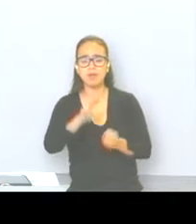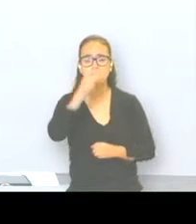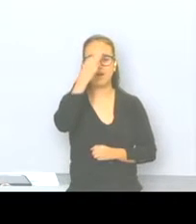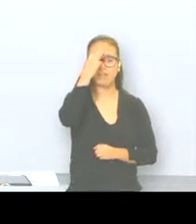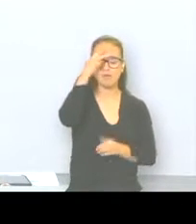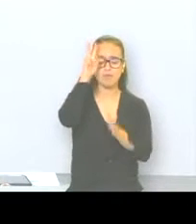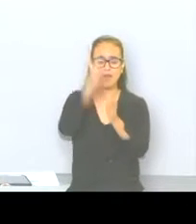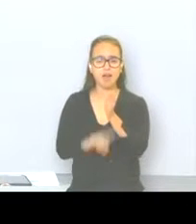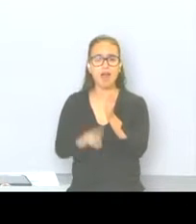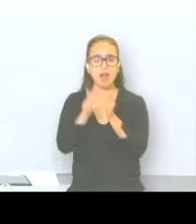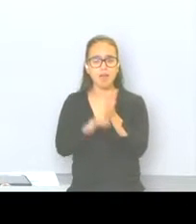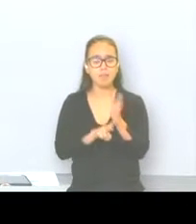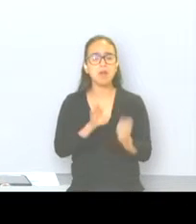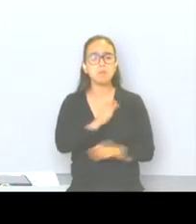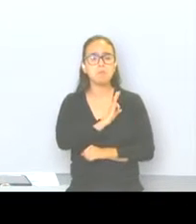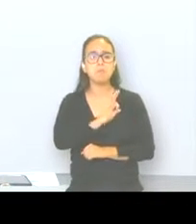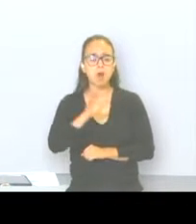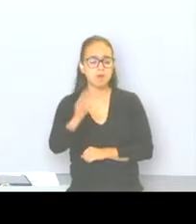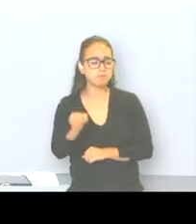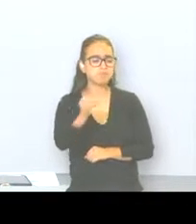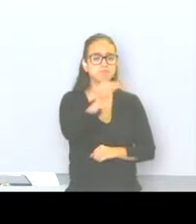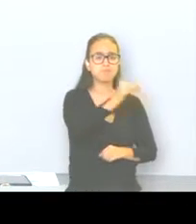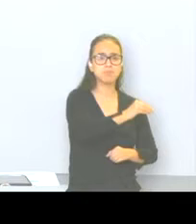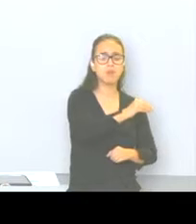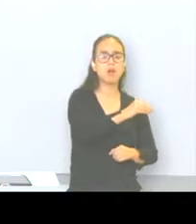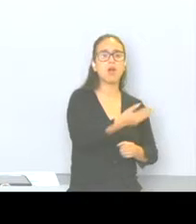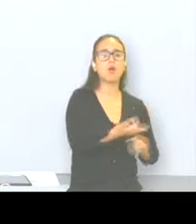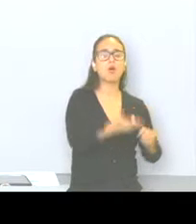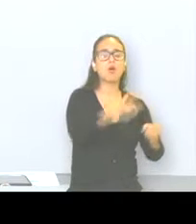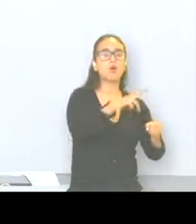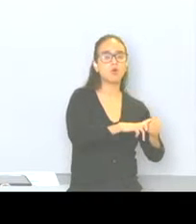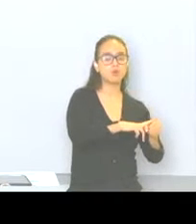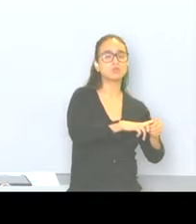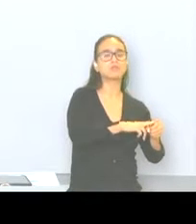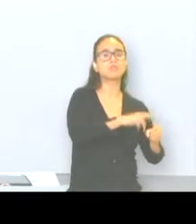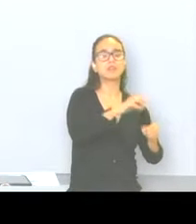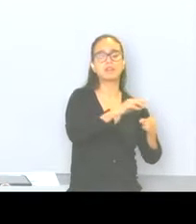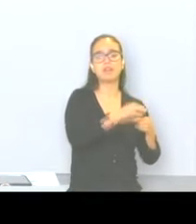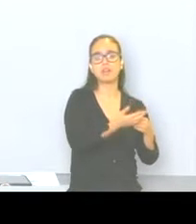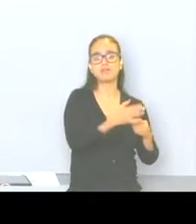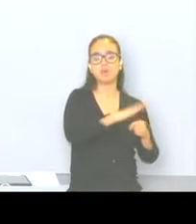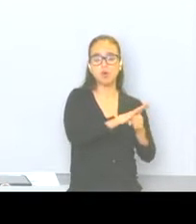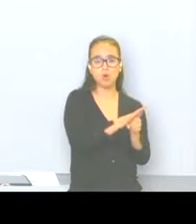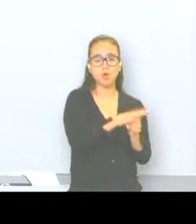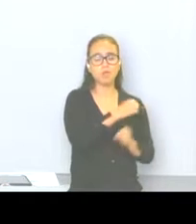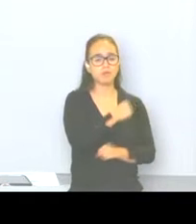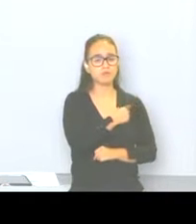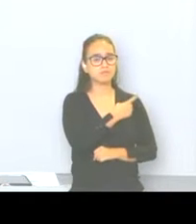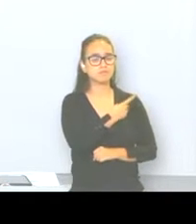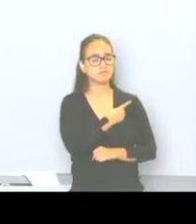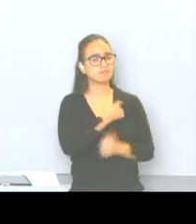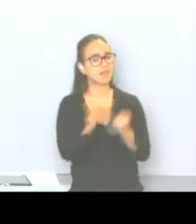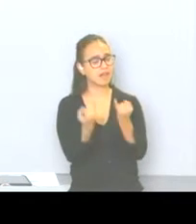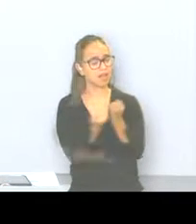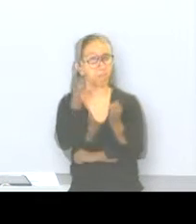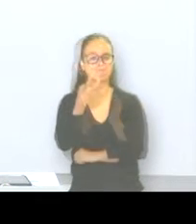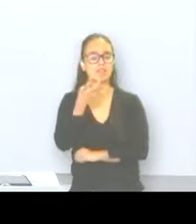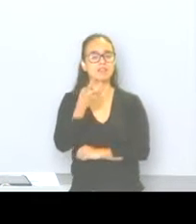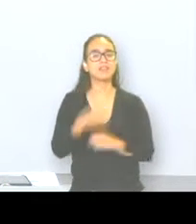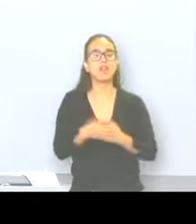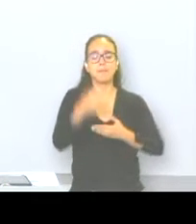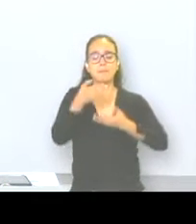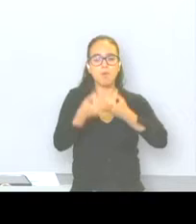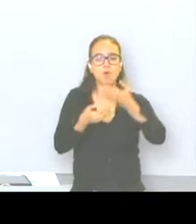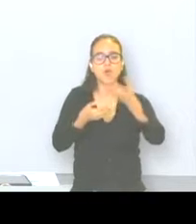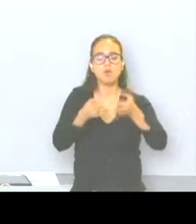el segundo epicentro de esta emergencia sanitaria, y Tamazunchale, que sería nuestro tercer epicentro.